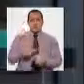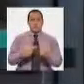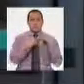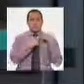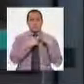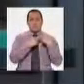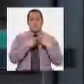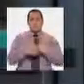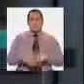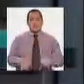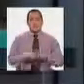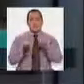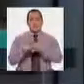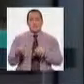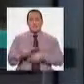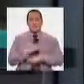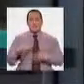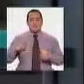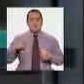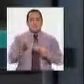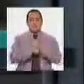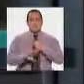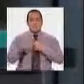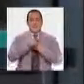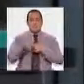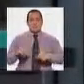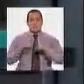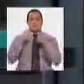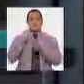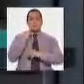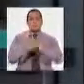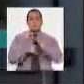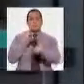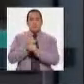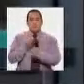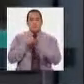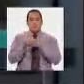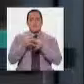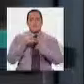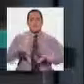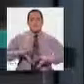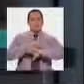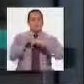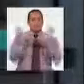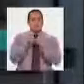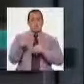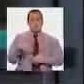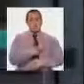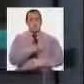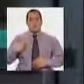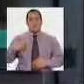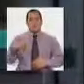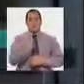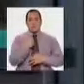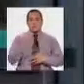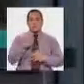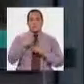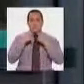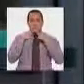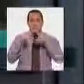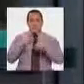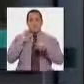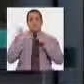autores mediatos y el Ministerio de Defensa. En sede internacional, hay que recordar, es todo el Estado en su conjunto. De ahí que